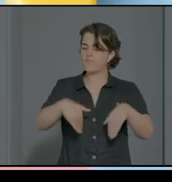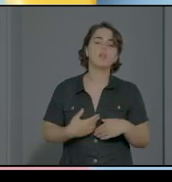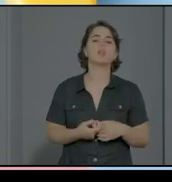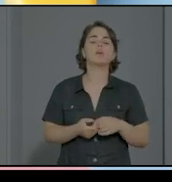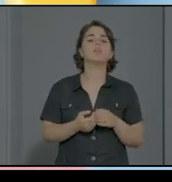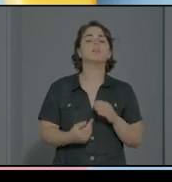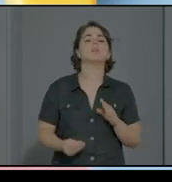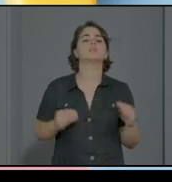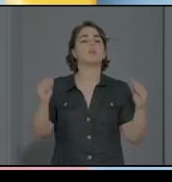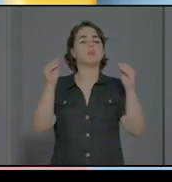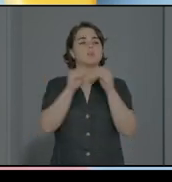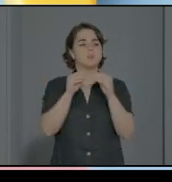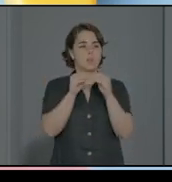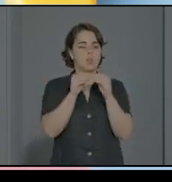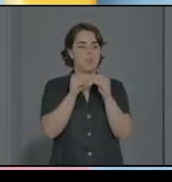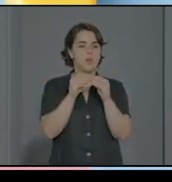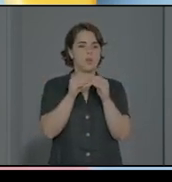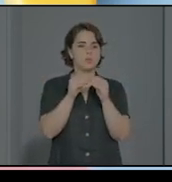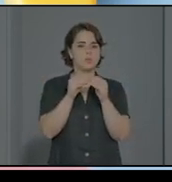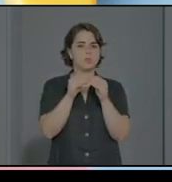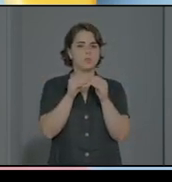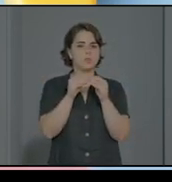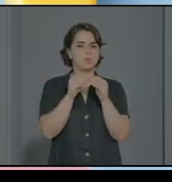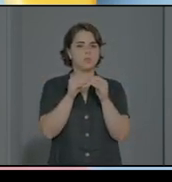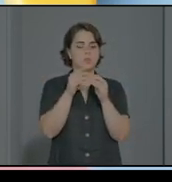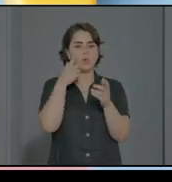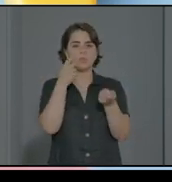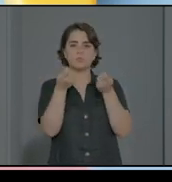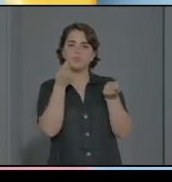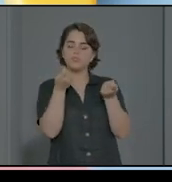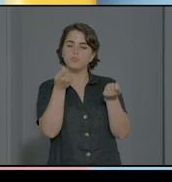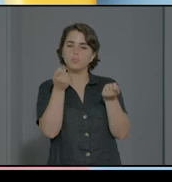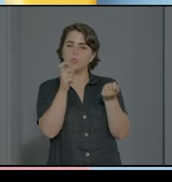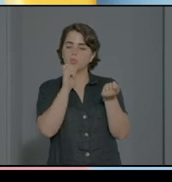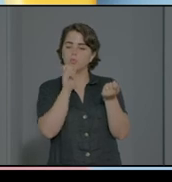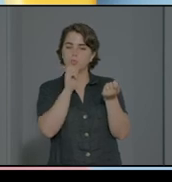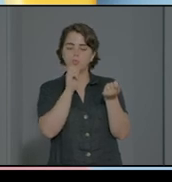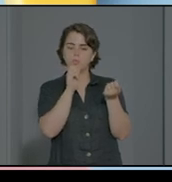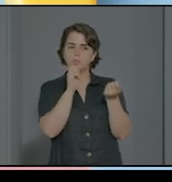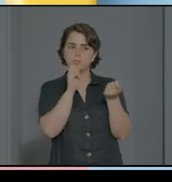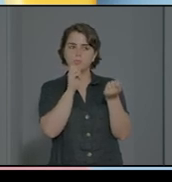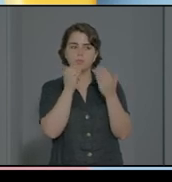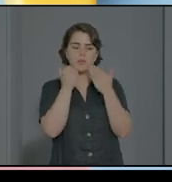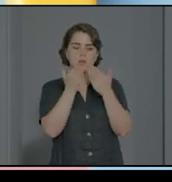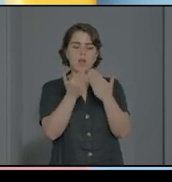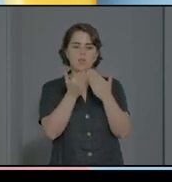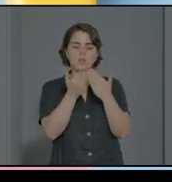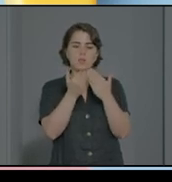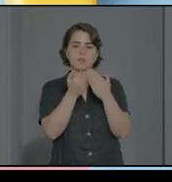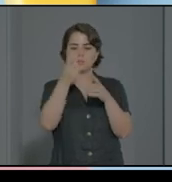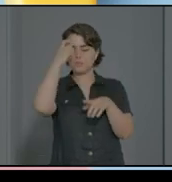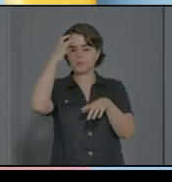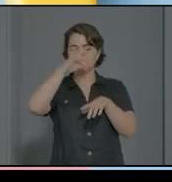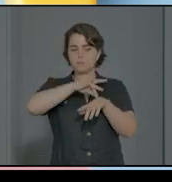alguna manera está moderada por el efecto de condiciones clínicas de la madre como la